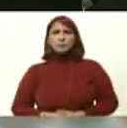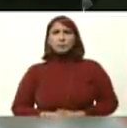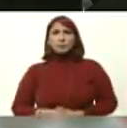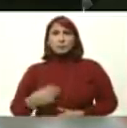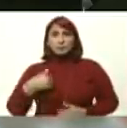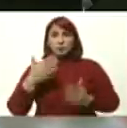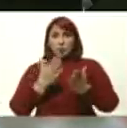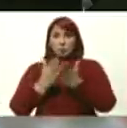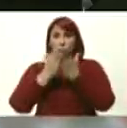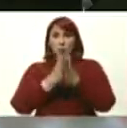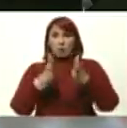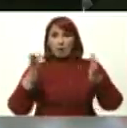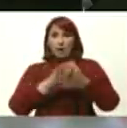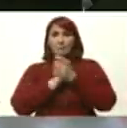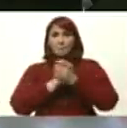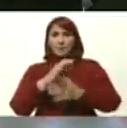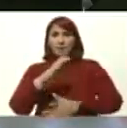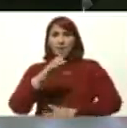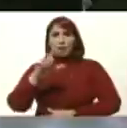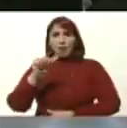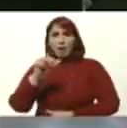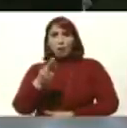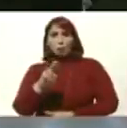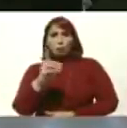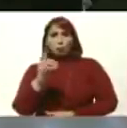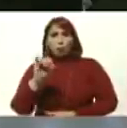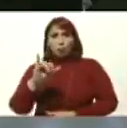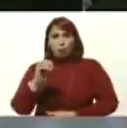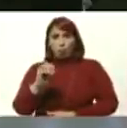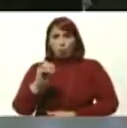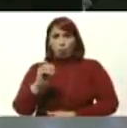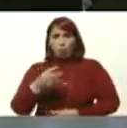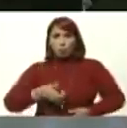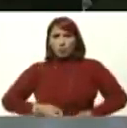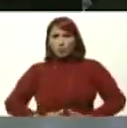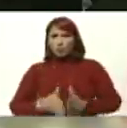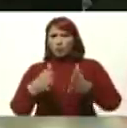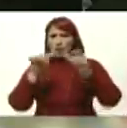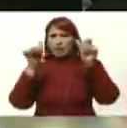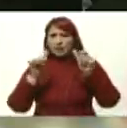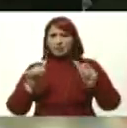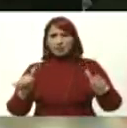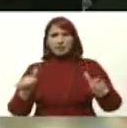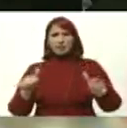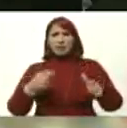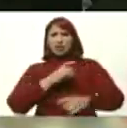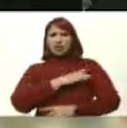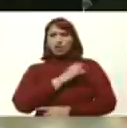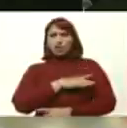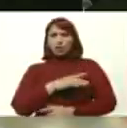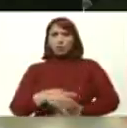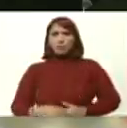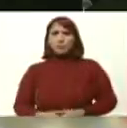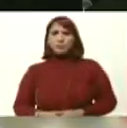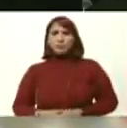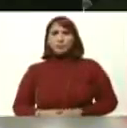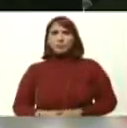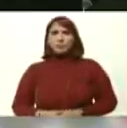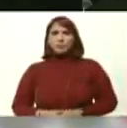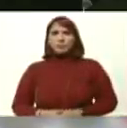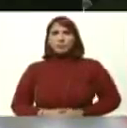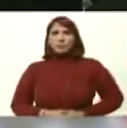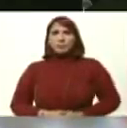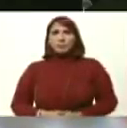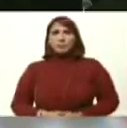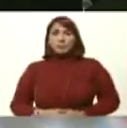estudié con un gran amigo, Claudio Puente, hijo de un gran artista chileno, un artista plástico.